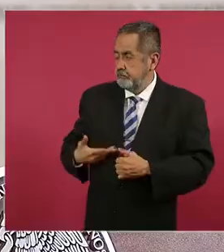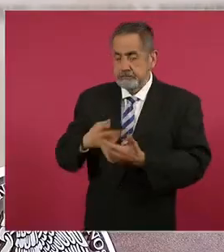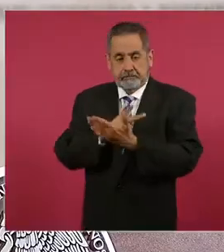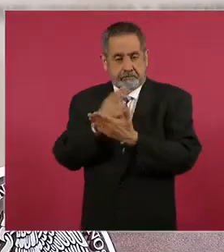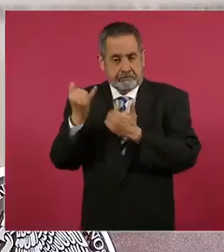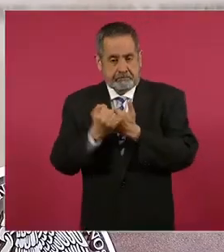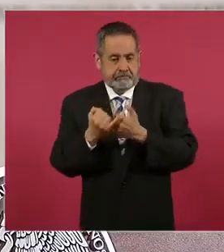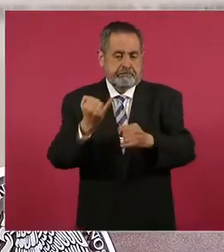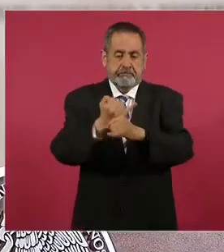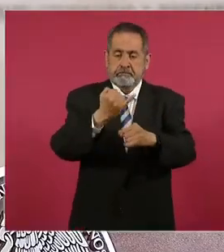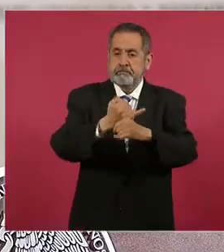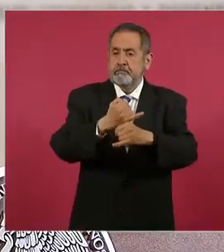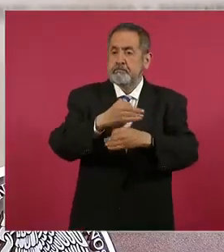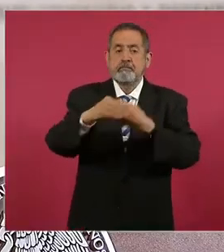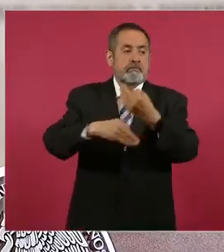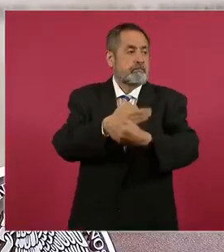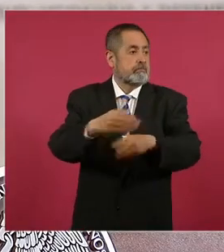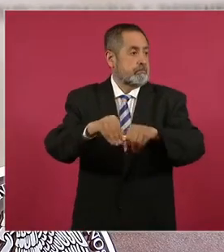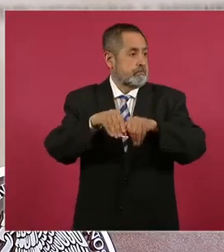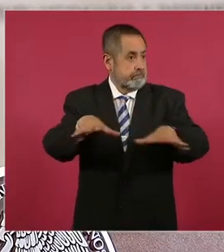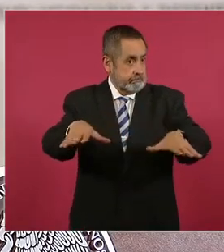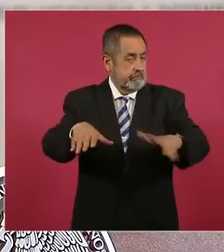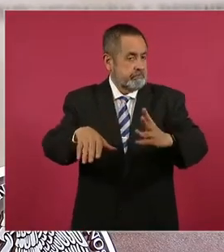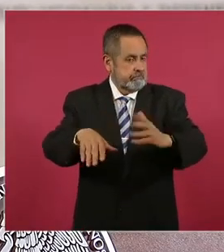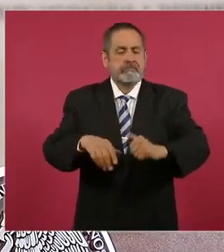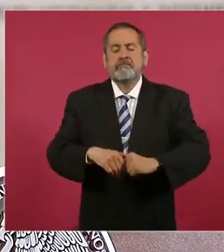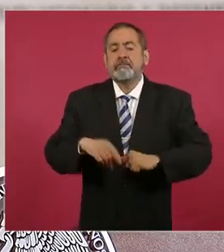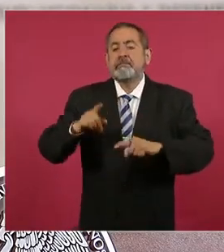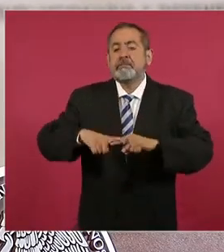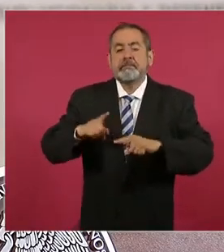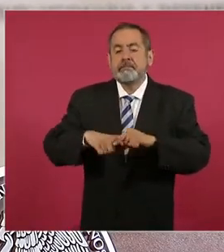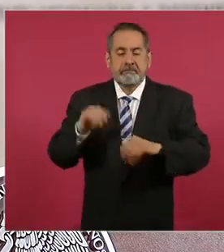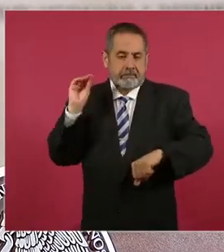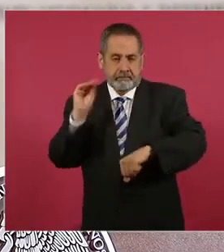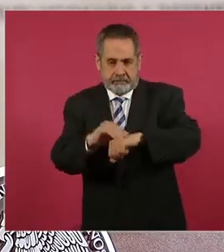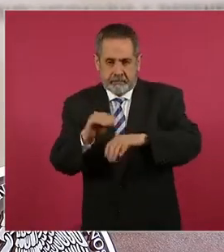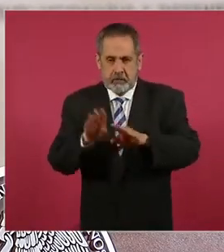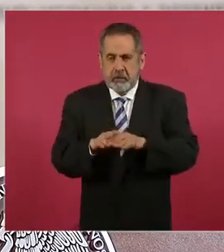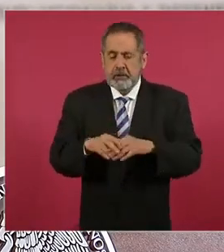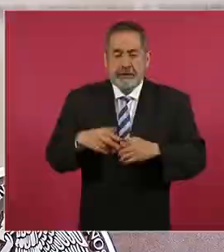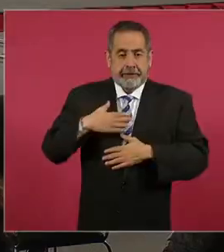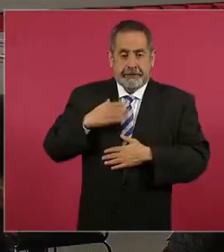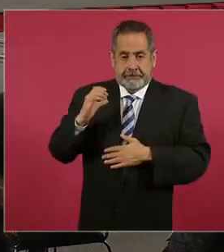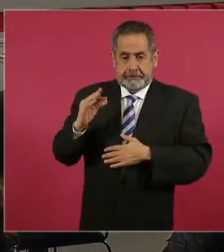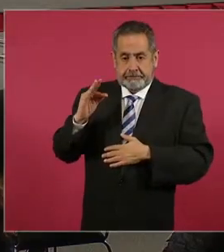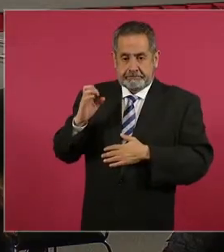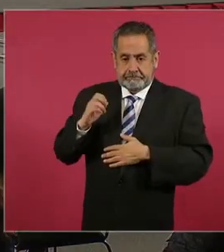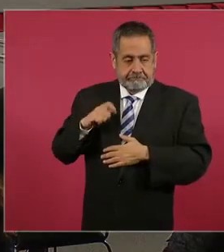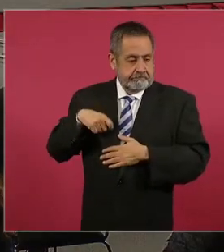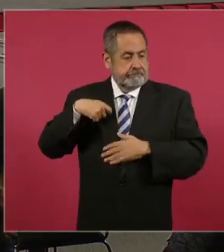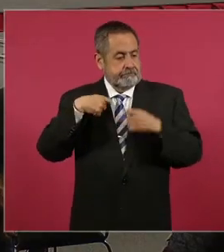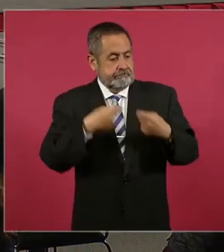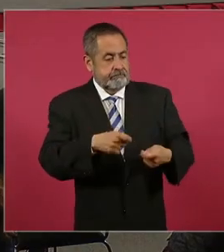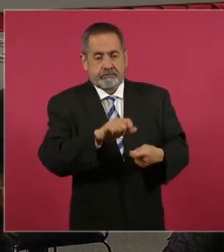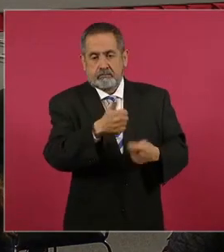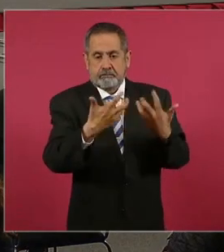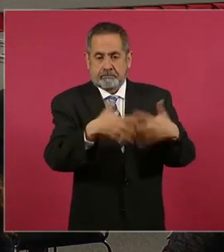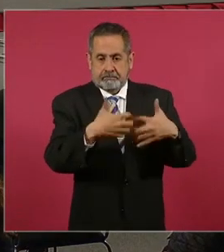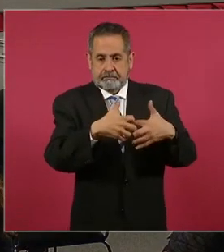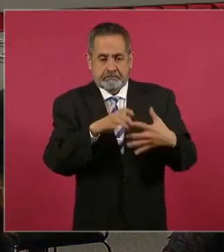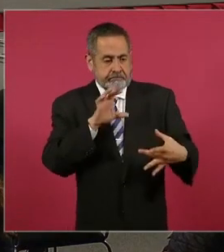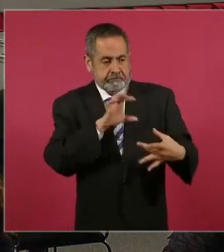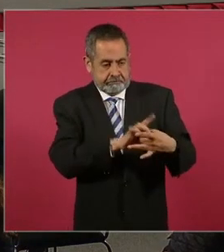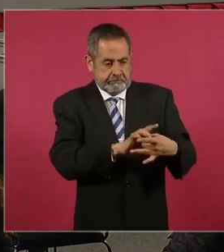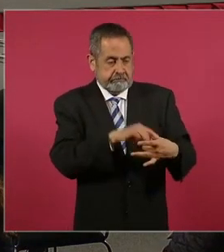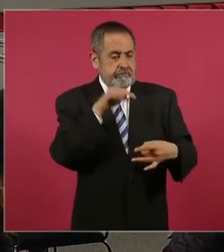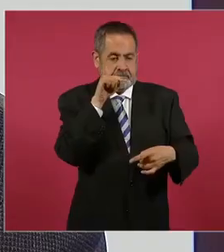Internet para Todos ha sido incorporado mediante una empresa subsidiaria de la CFE. Así